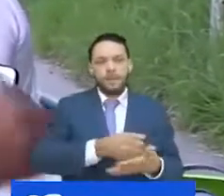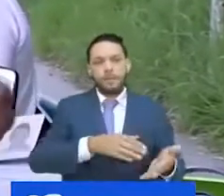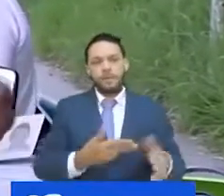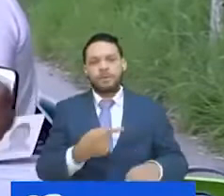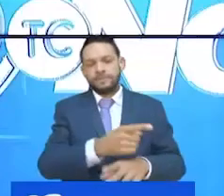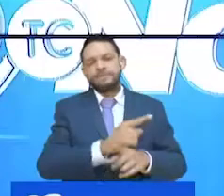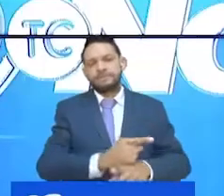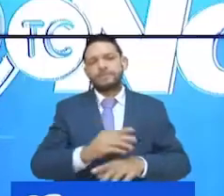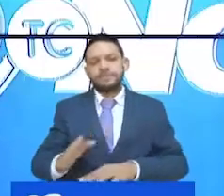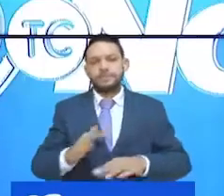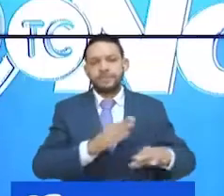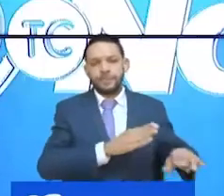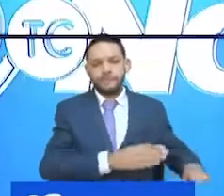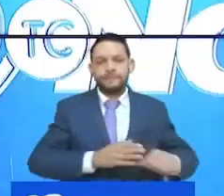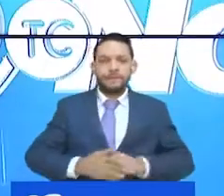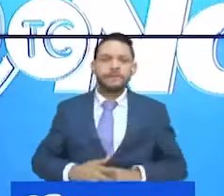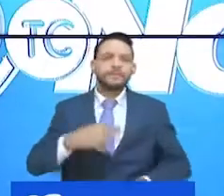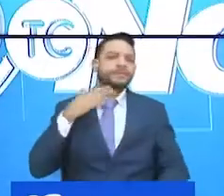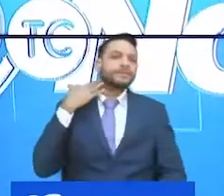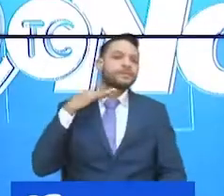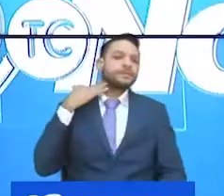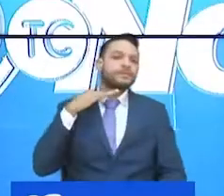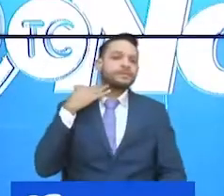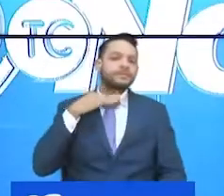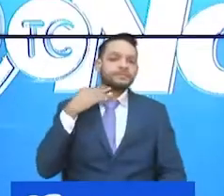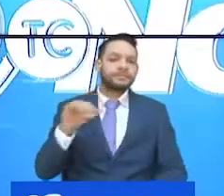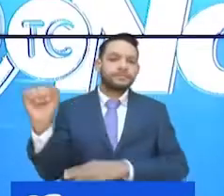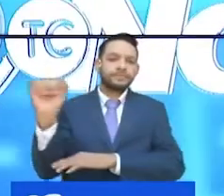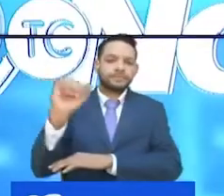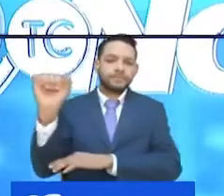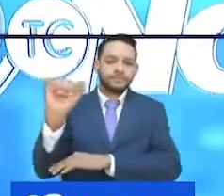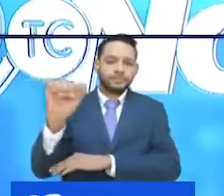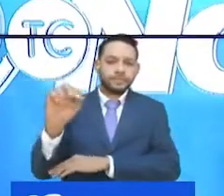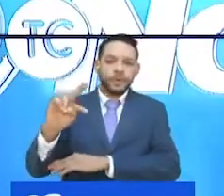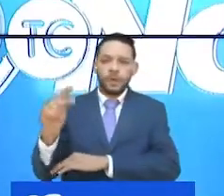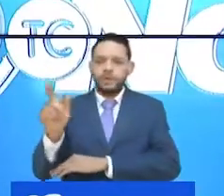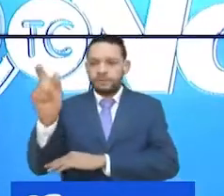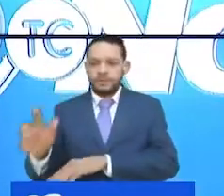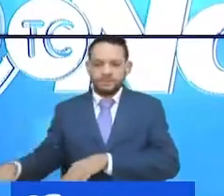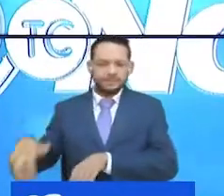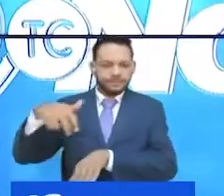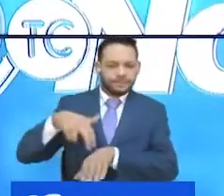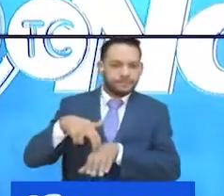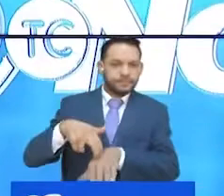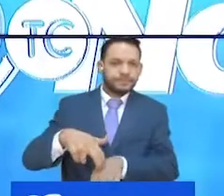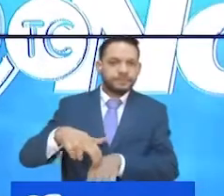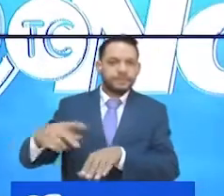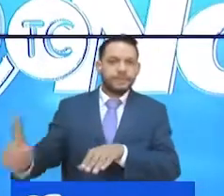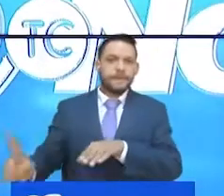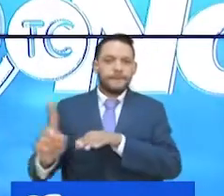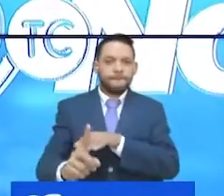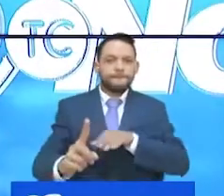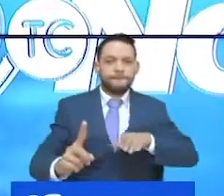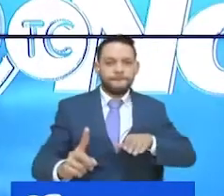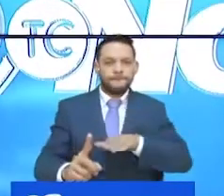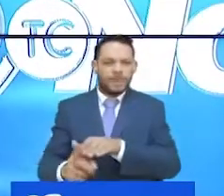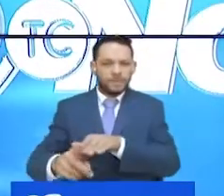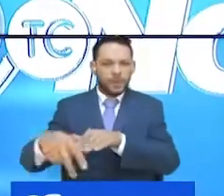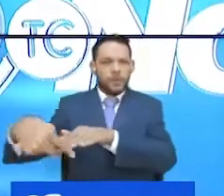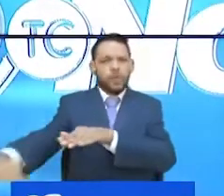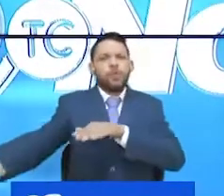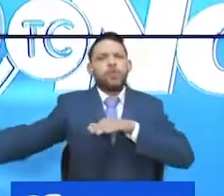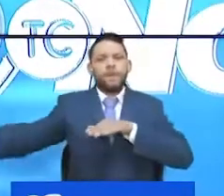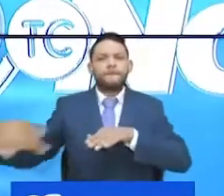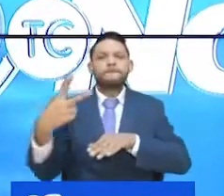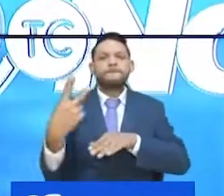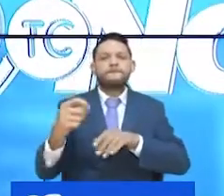Guamal. En Armenia, una conductora fue víctima de la imprudencia de otro conductor que al parecer se pasó el pare, arrastrándola a varios